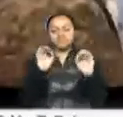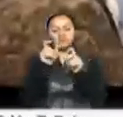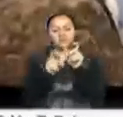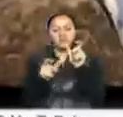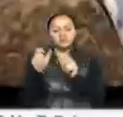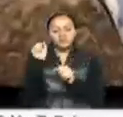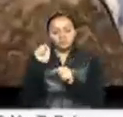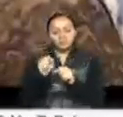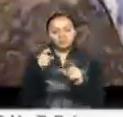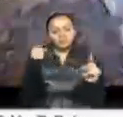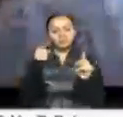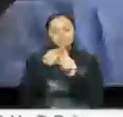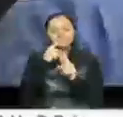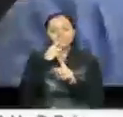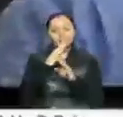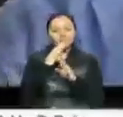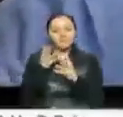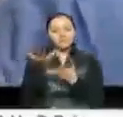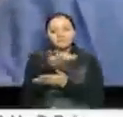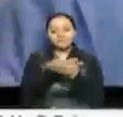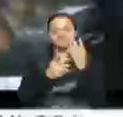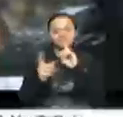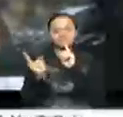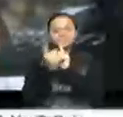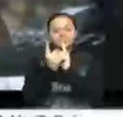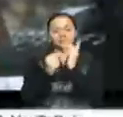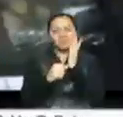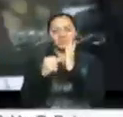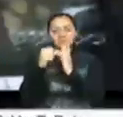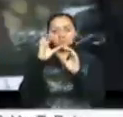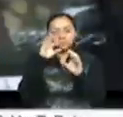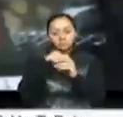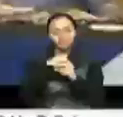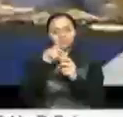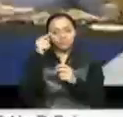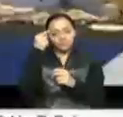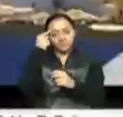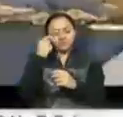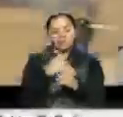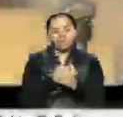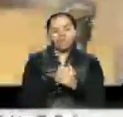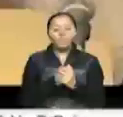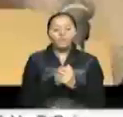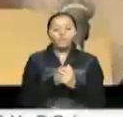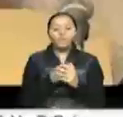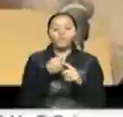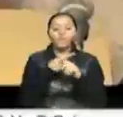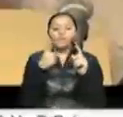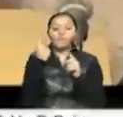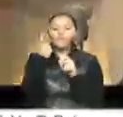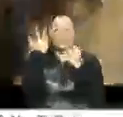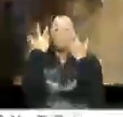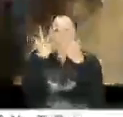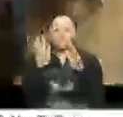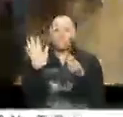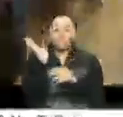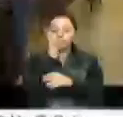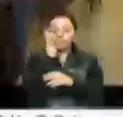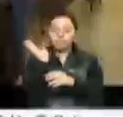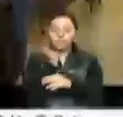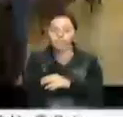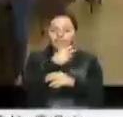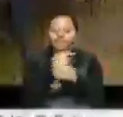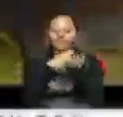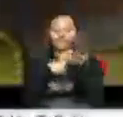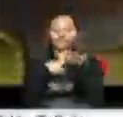ciudadanos pueden directamente hablar con los ministros y demás funcionarios del gobierno. Pero no solo es eso. Dado que la reunión se